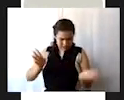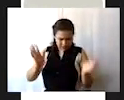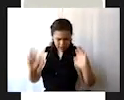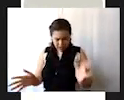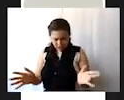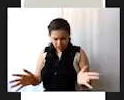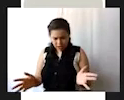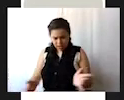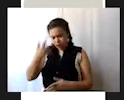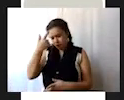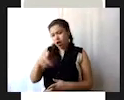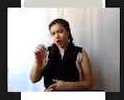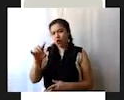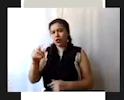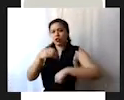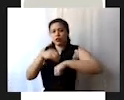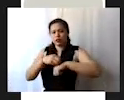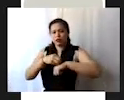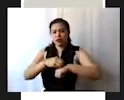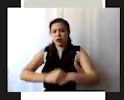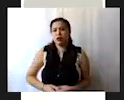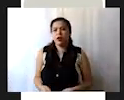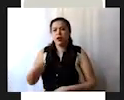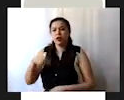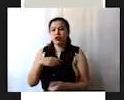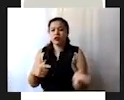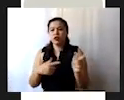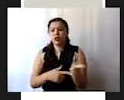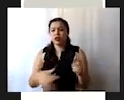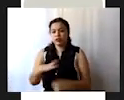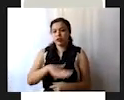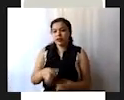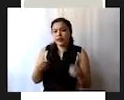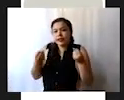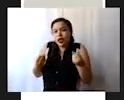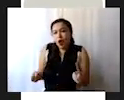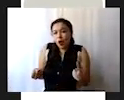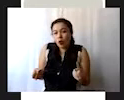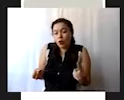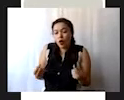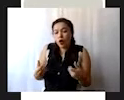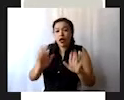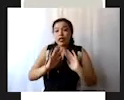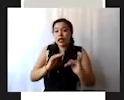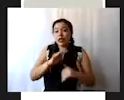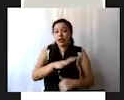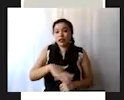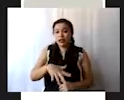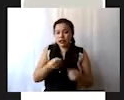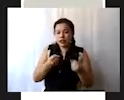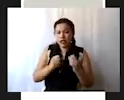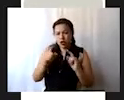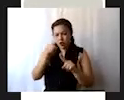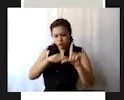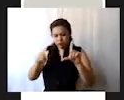como parte de los ODS, es que nos mantengamos en el espacio seguro. Ese espacio seguro es el verde que vemos al centro